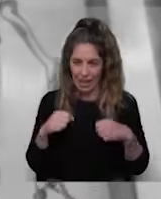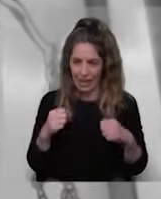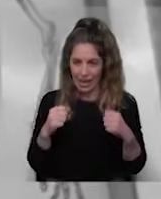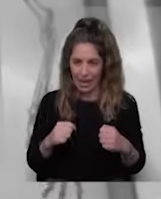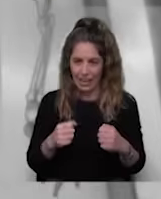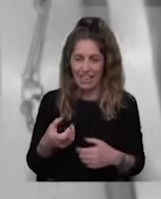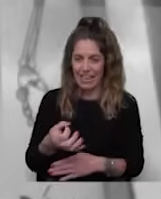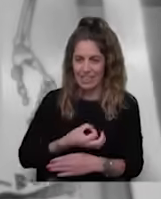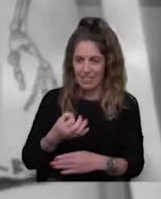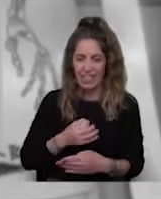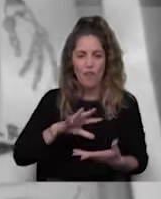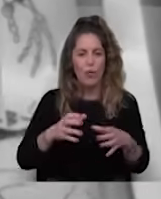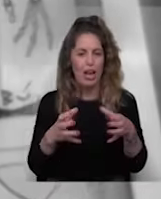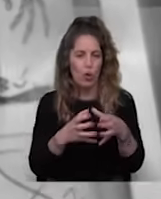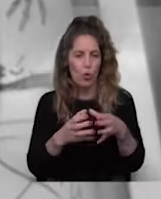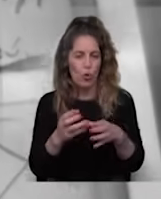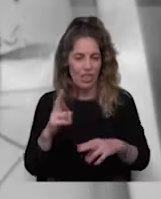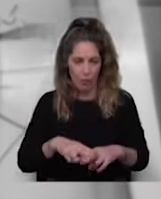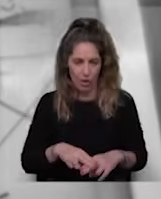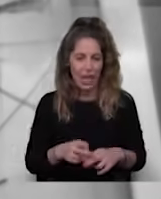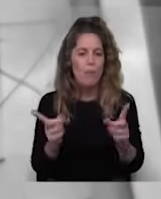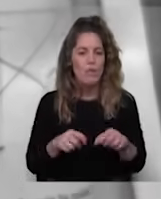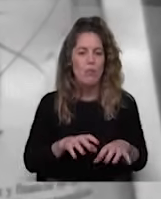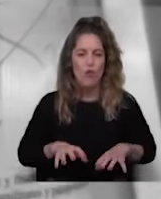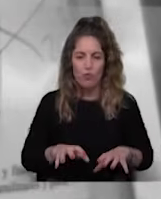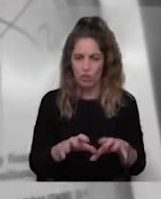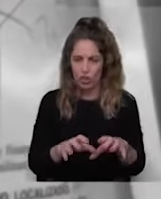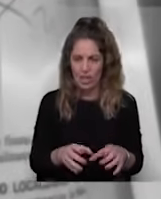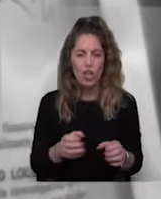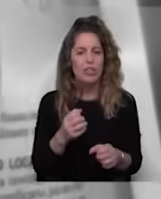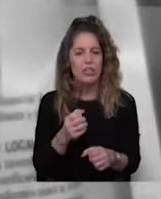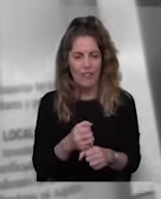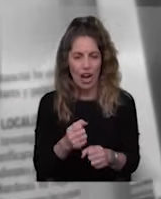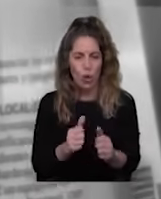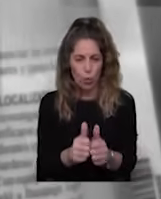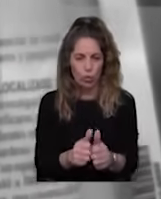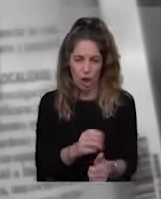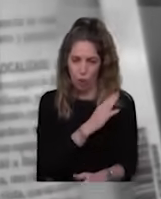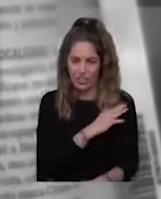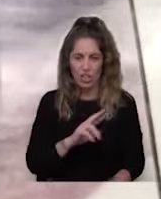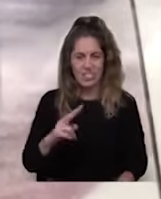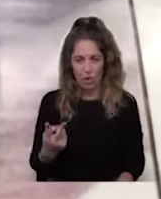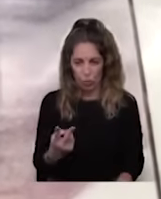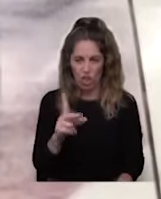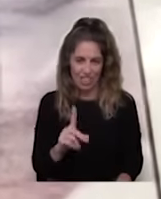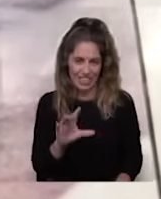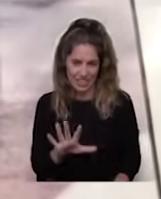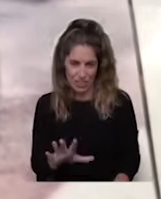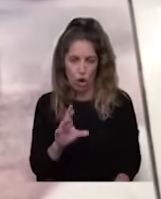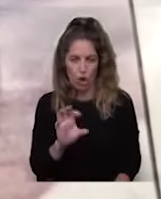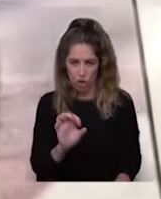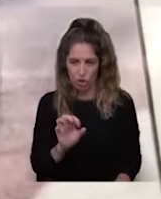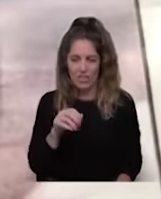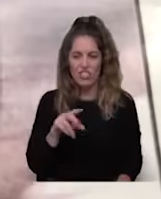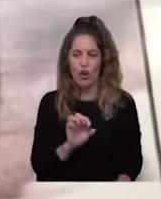estilo escuadrón de la muerte estos mismos funcionarios participaron junto a sub comisario delega segundo jefe del d5 crosas Miguel